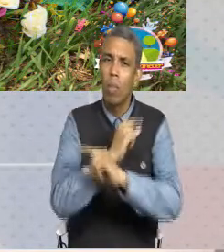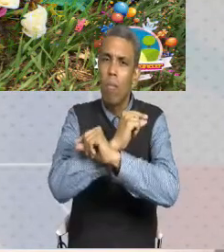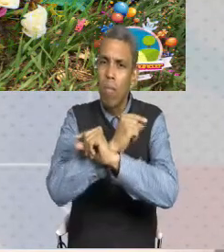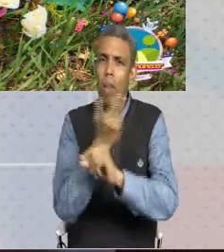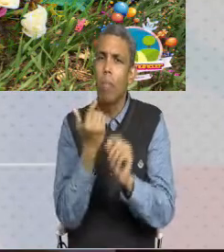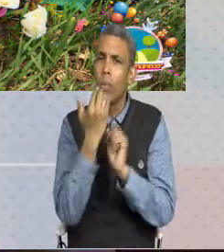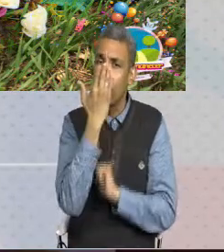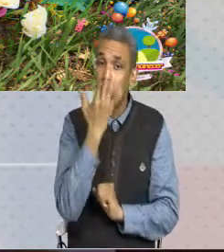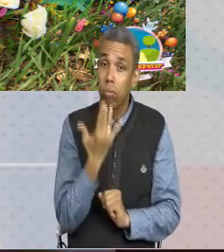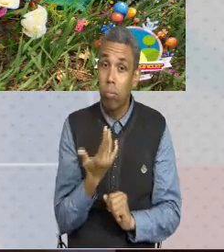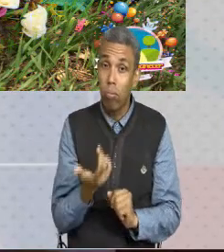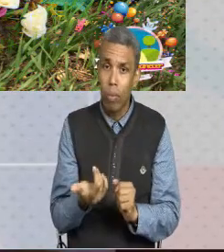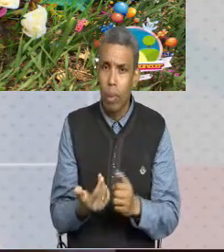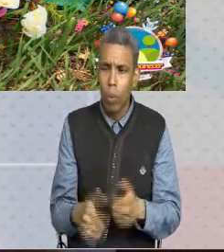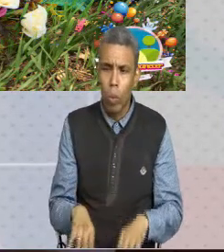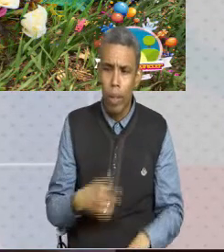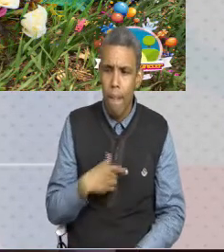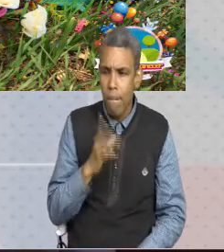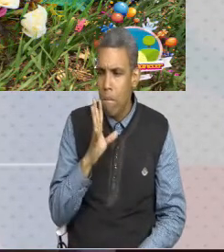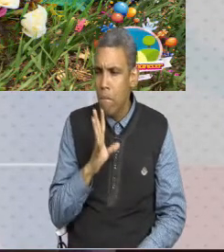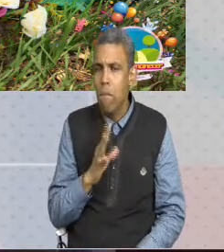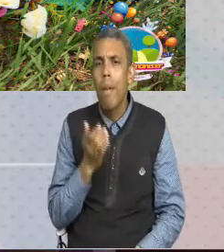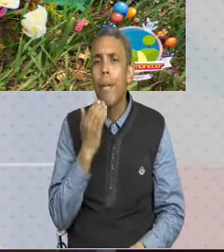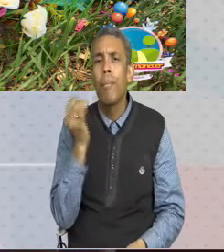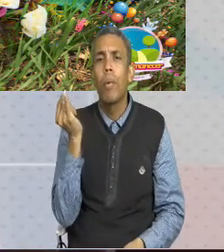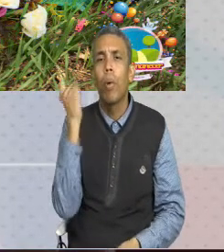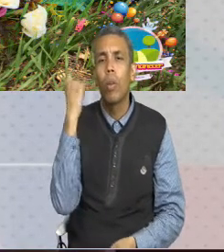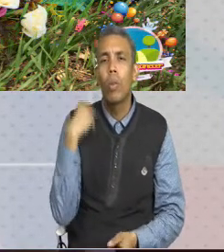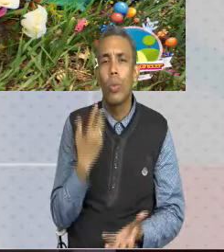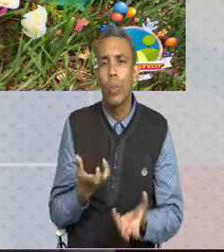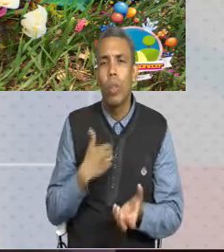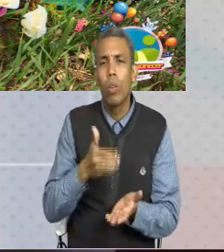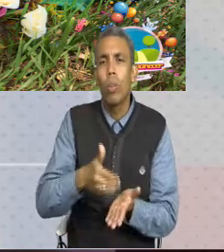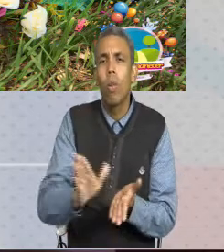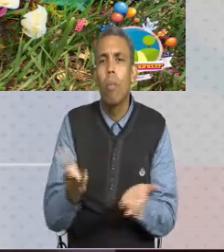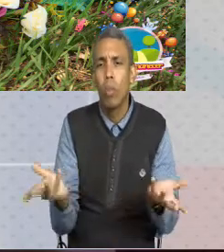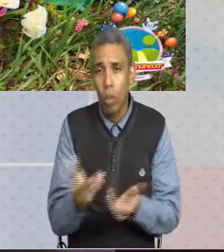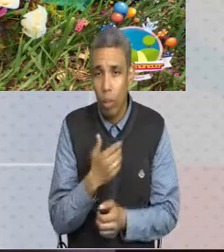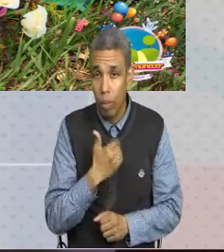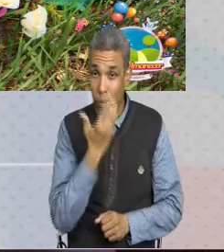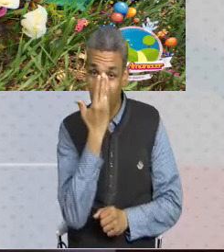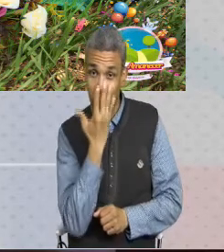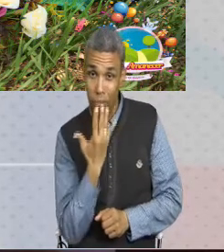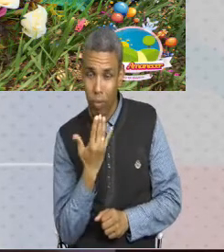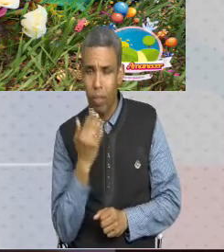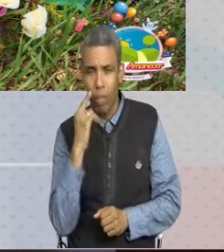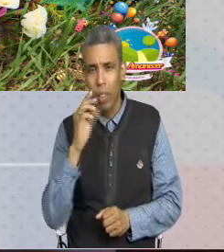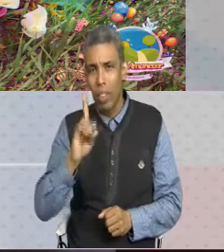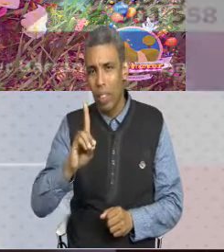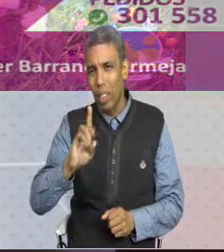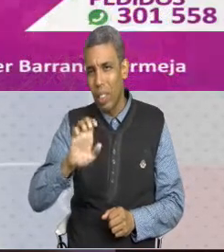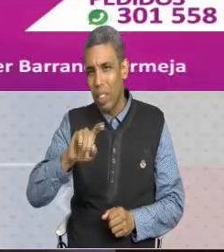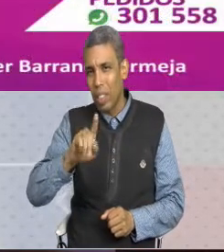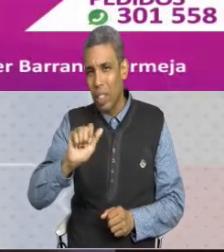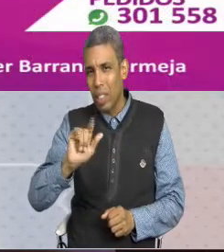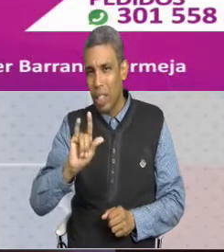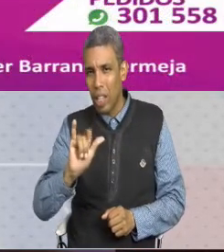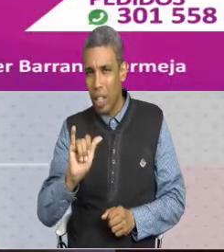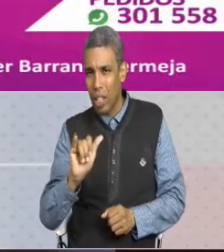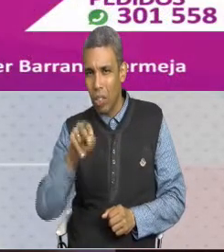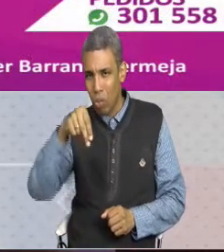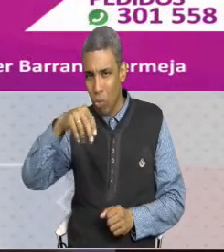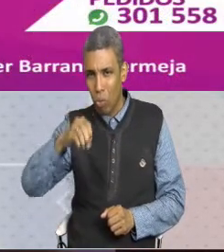ustedes nos tienen más que antojados. Así es. Bueno, en Facebook nos encuentran como Desayunos Sorpresa Nuevo Amanecer Barranca